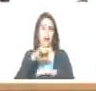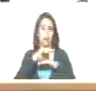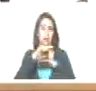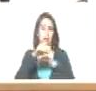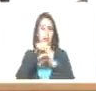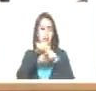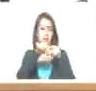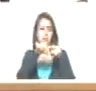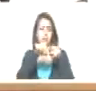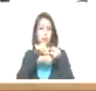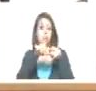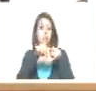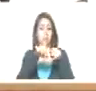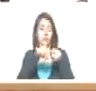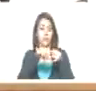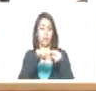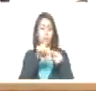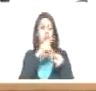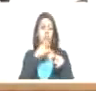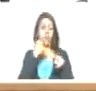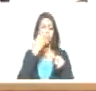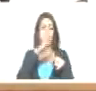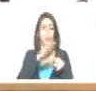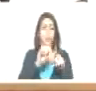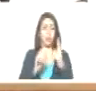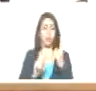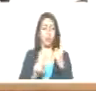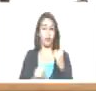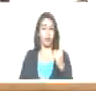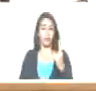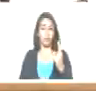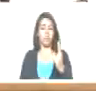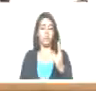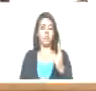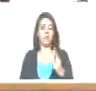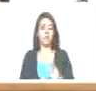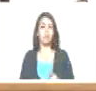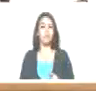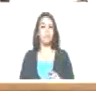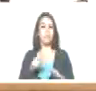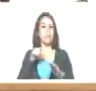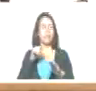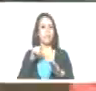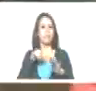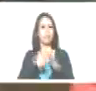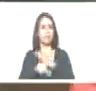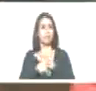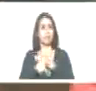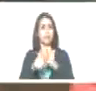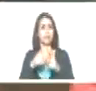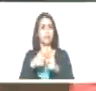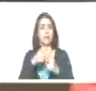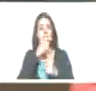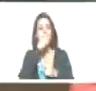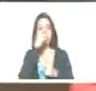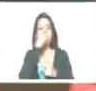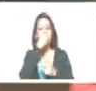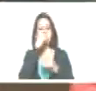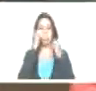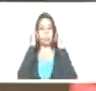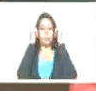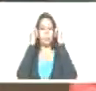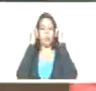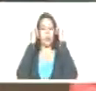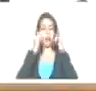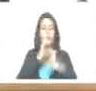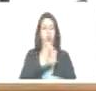Si hasta hay un muerto, si se metieron un poco de perico en una fiesta en Cúcuta, con la plata del